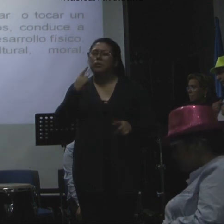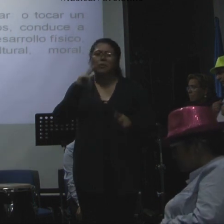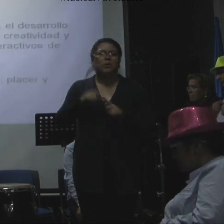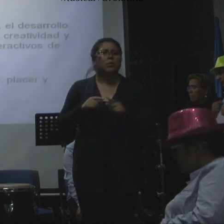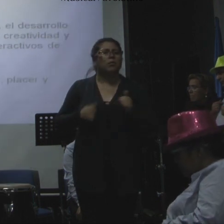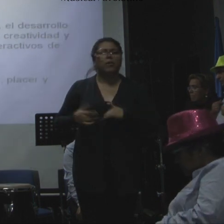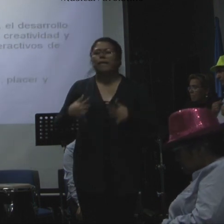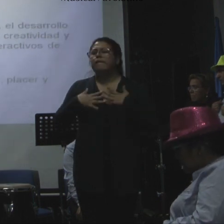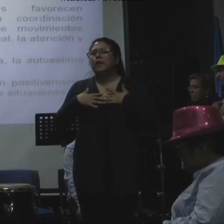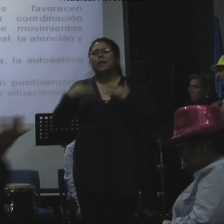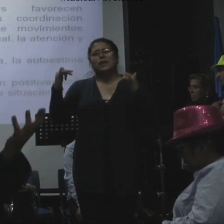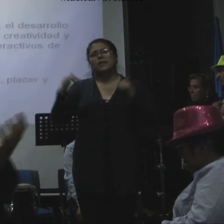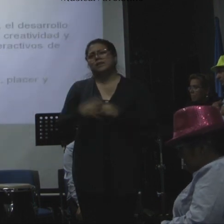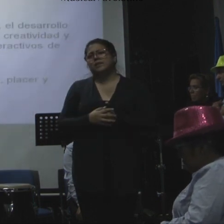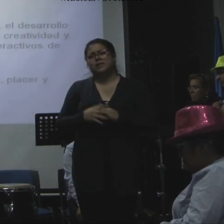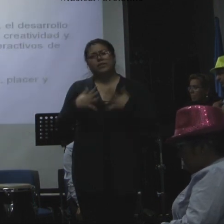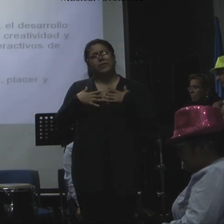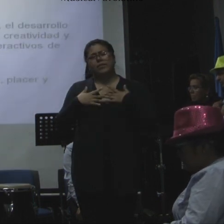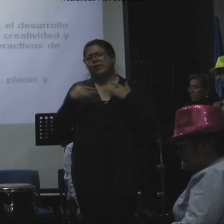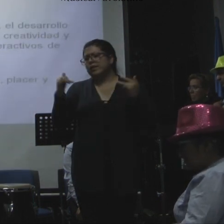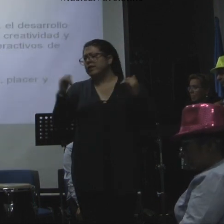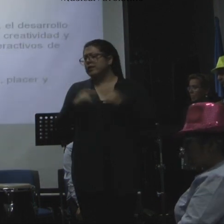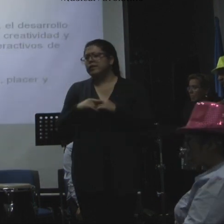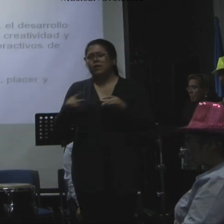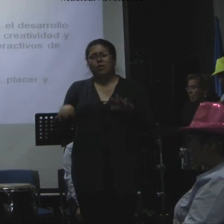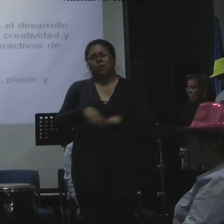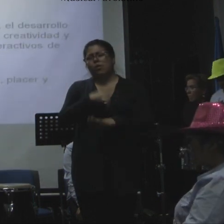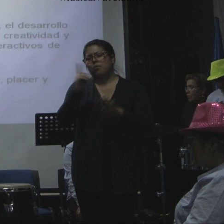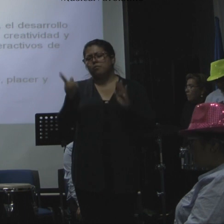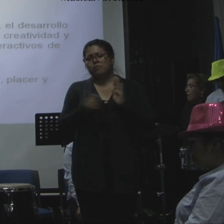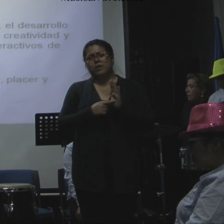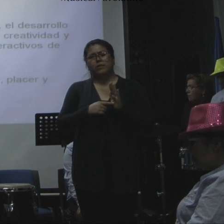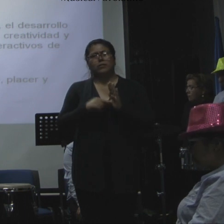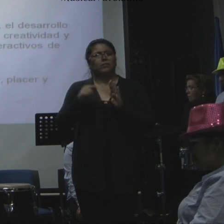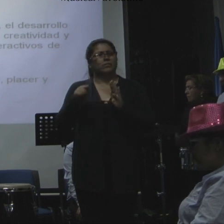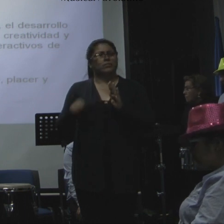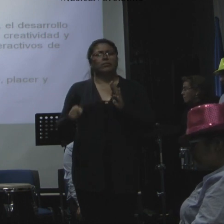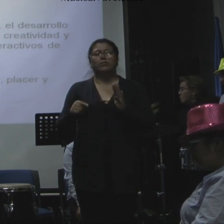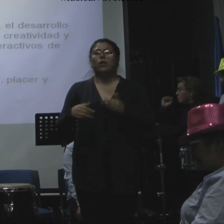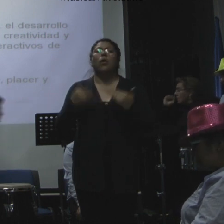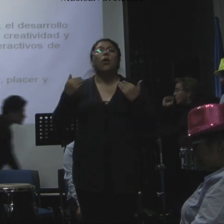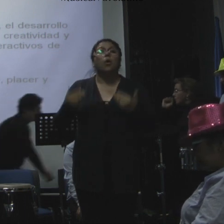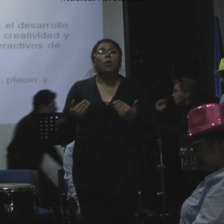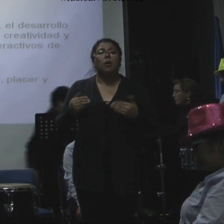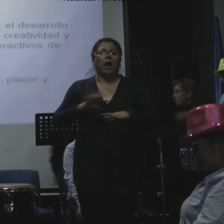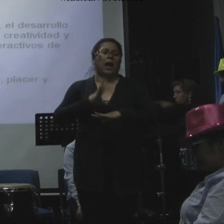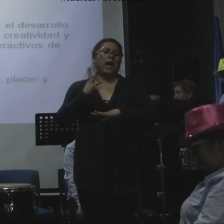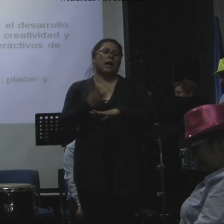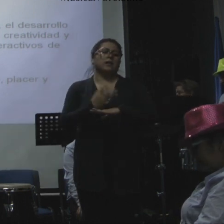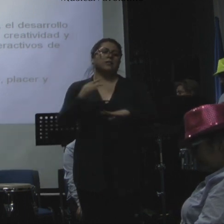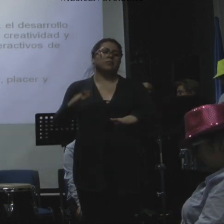sean personas con un desarrollo pleno, integral, por medio, en este caso, del arte musical.